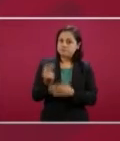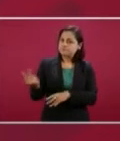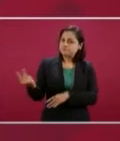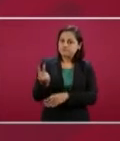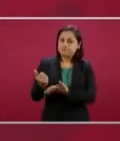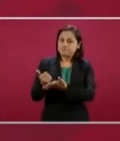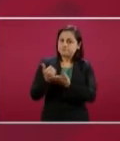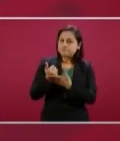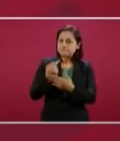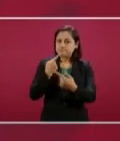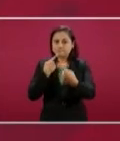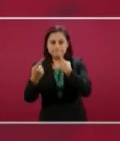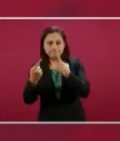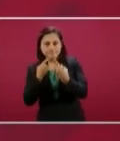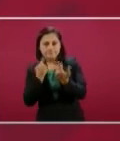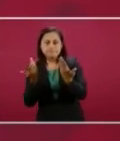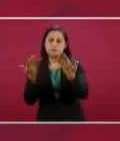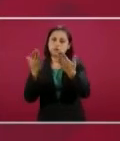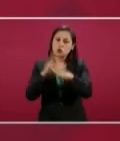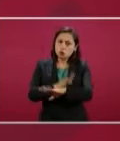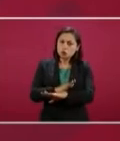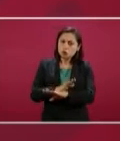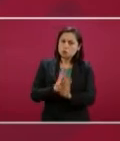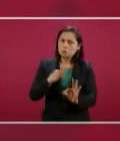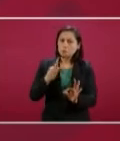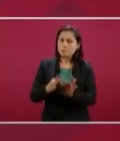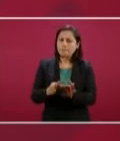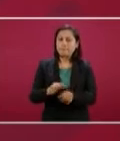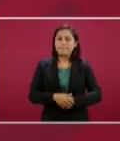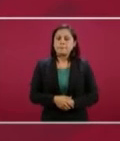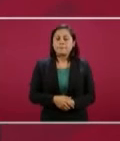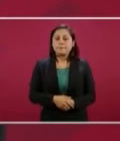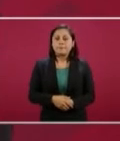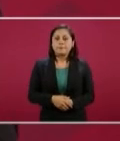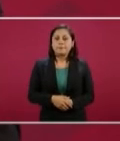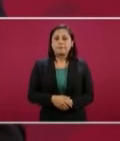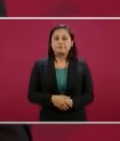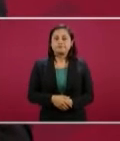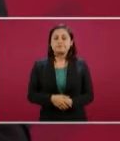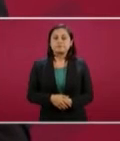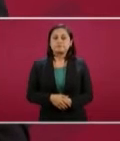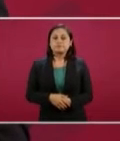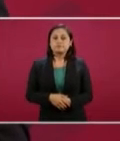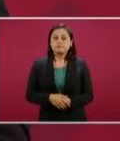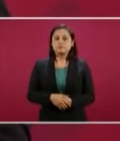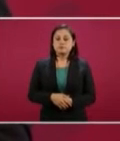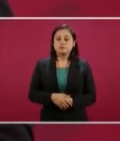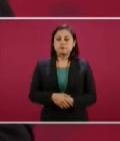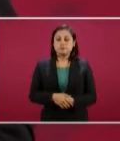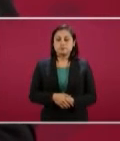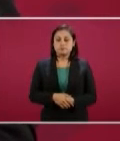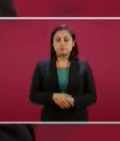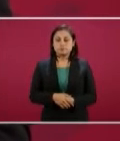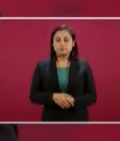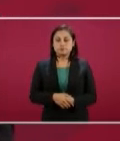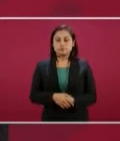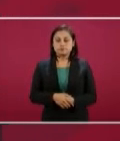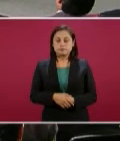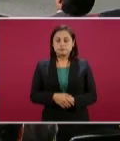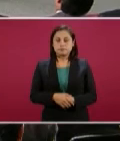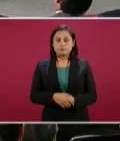para sustituir a Guillermo García Alcocer en una muy polémica y ríspida enfrentamiento